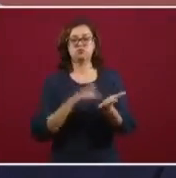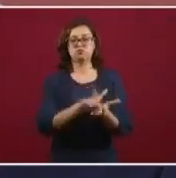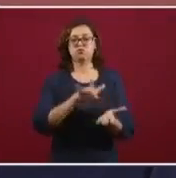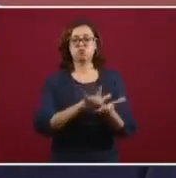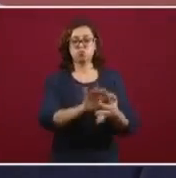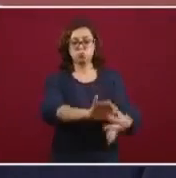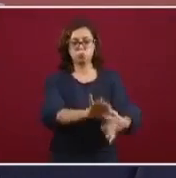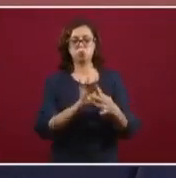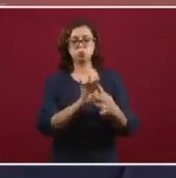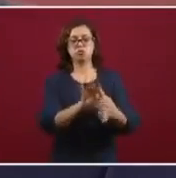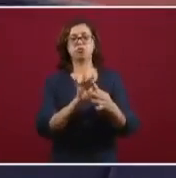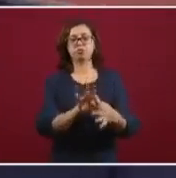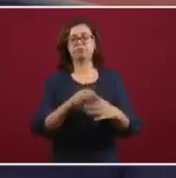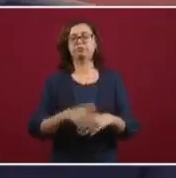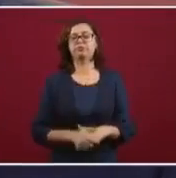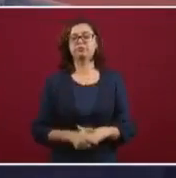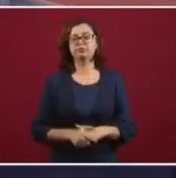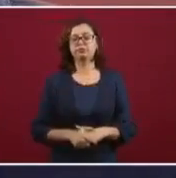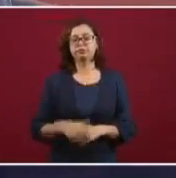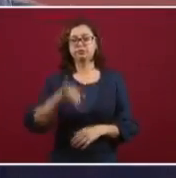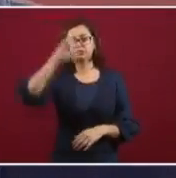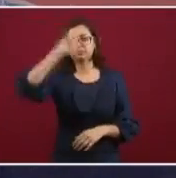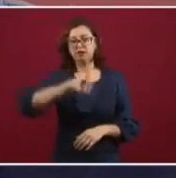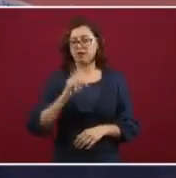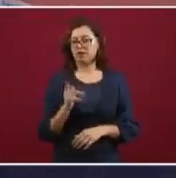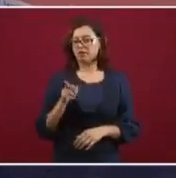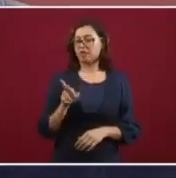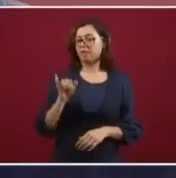¿Quién era el jefe del PRI? El presidente.